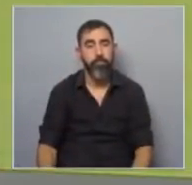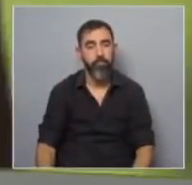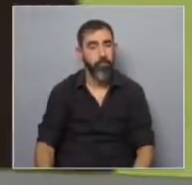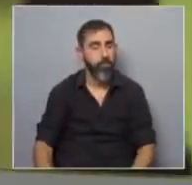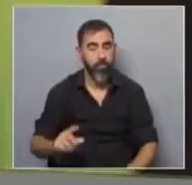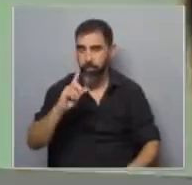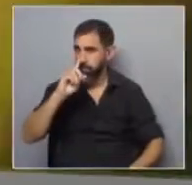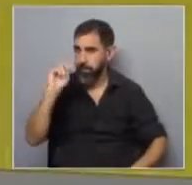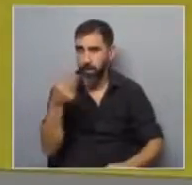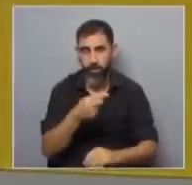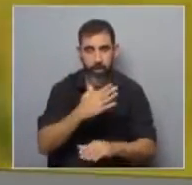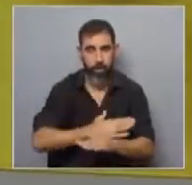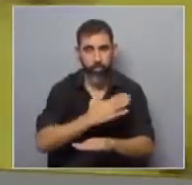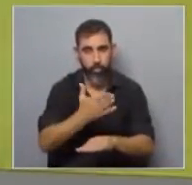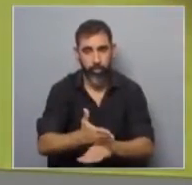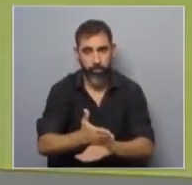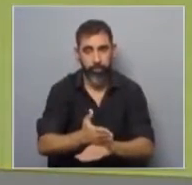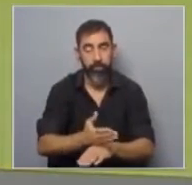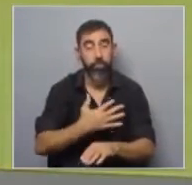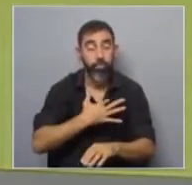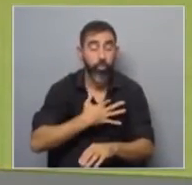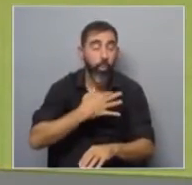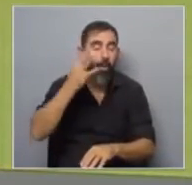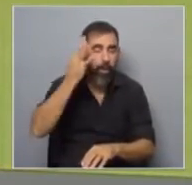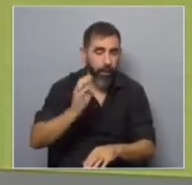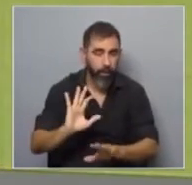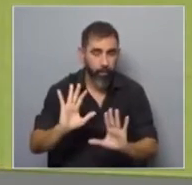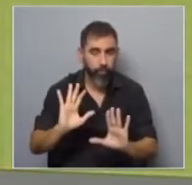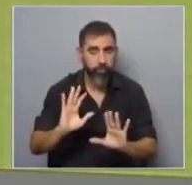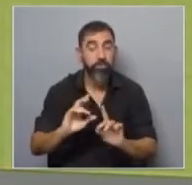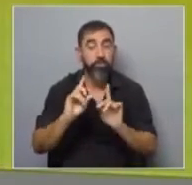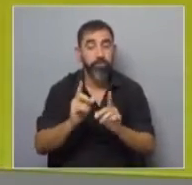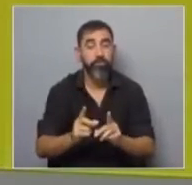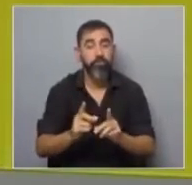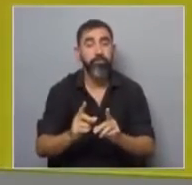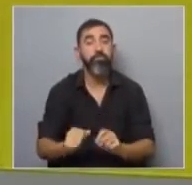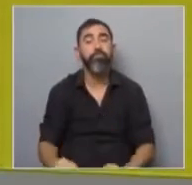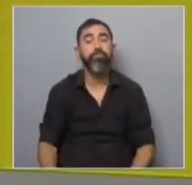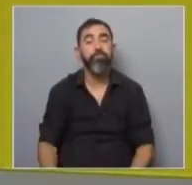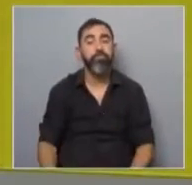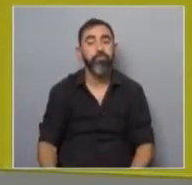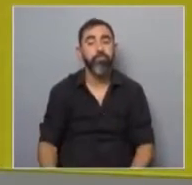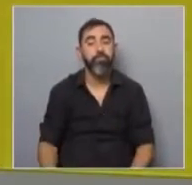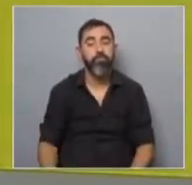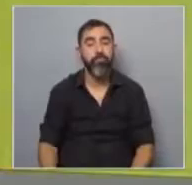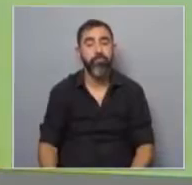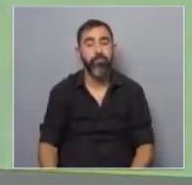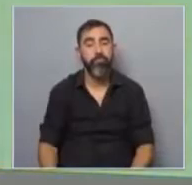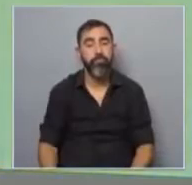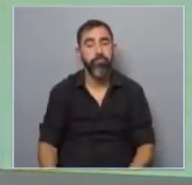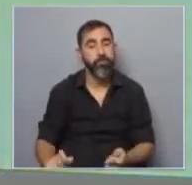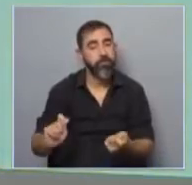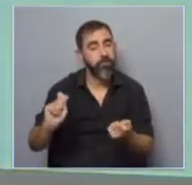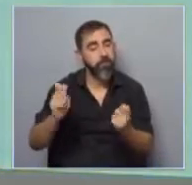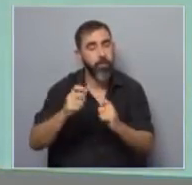inmediatas y que yo creo que en parte también se han revertido con